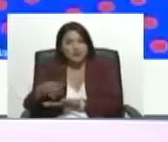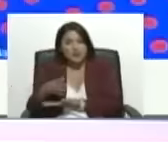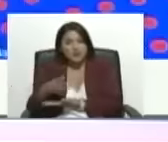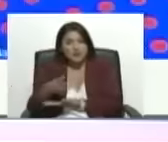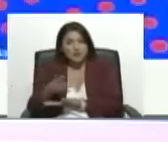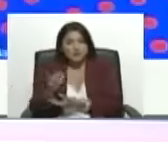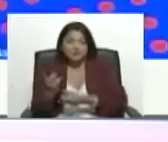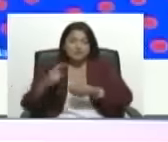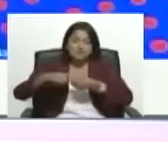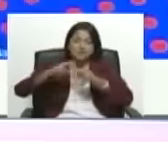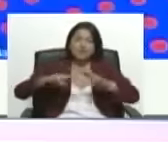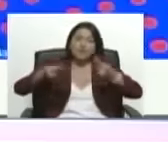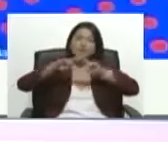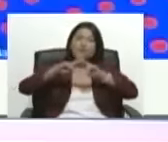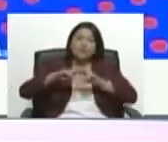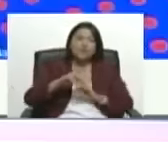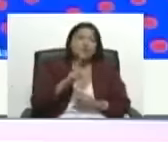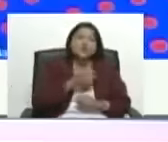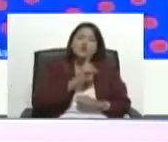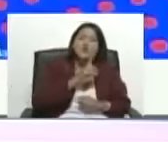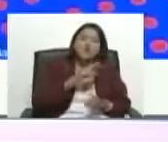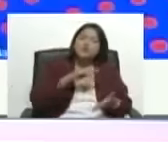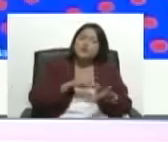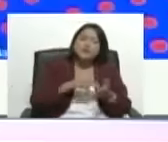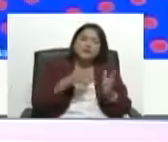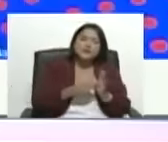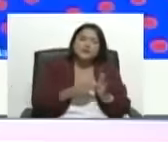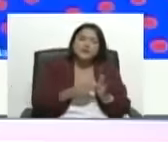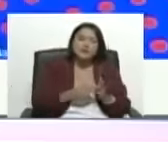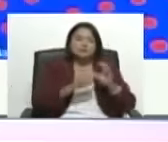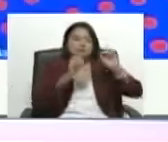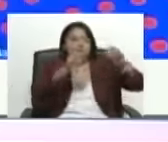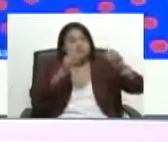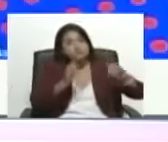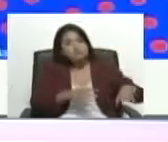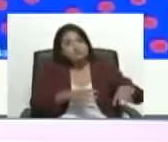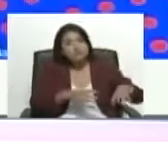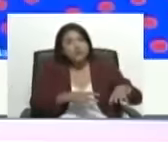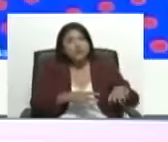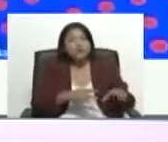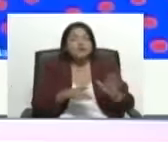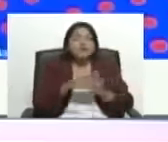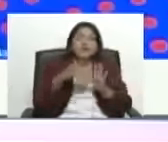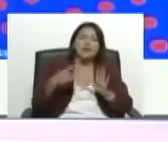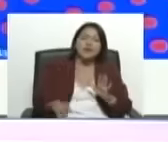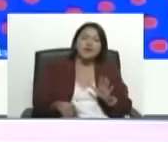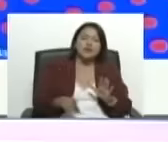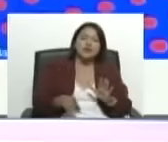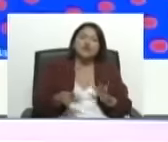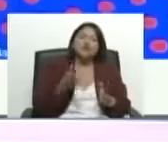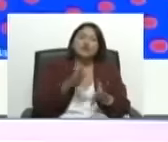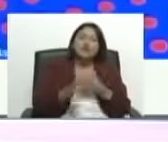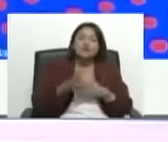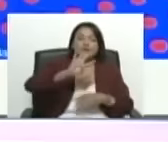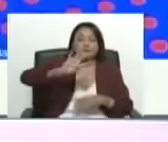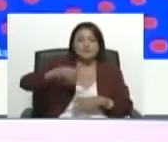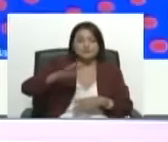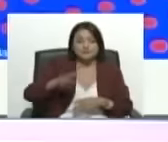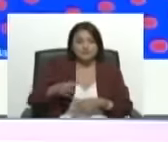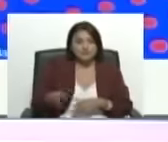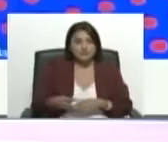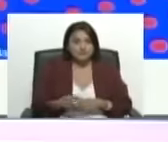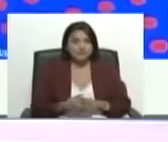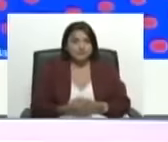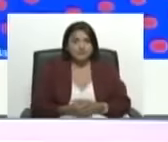no implica en manera alguna renuncia a sus derechos de soberanía sobre el territorio situado a la